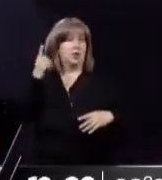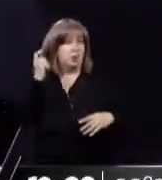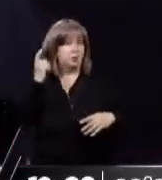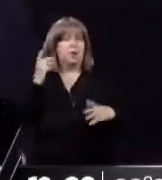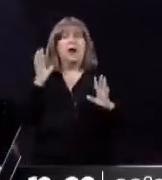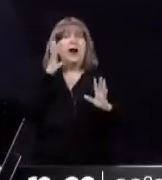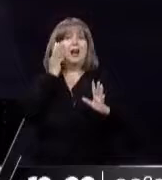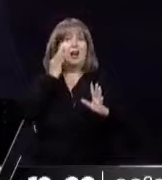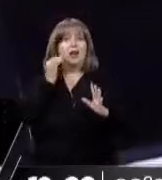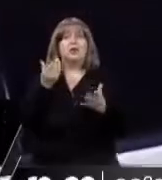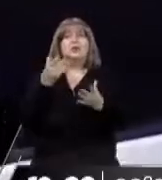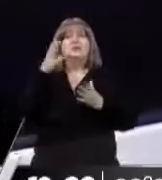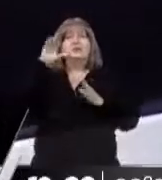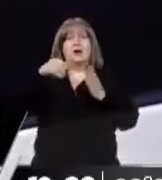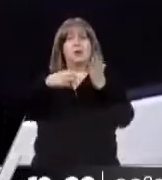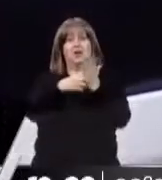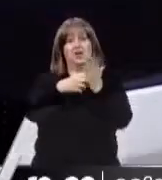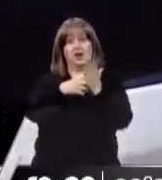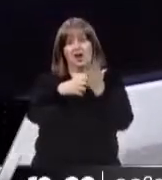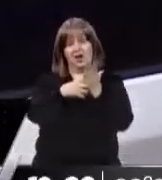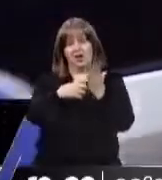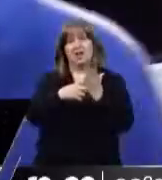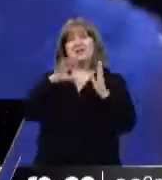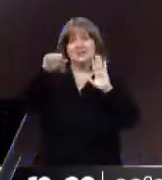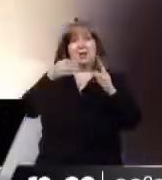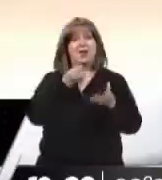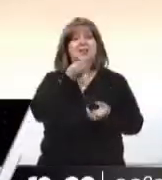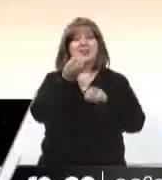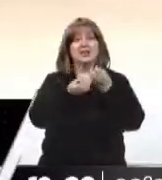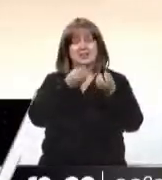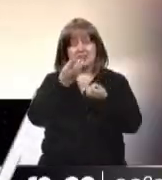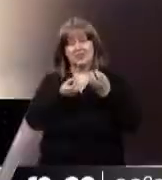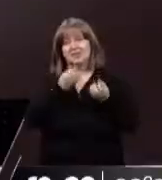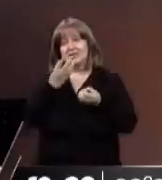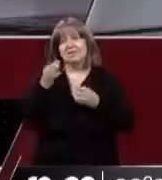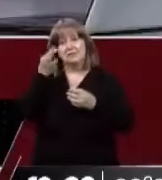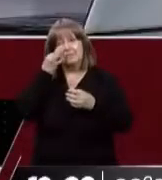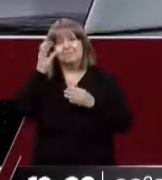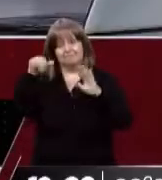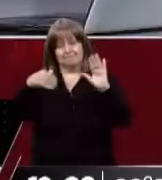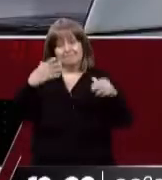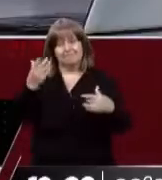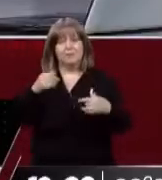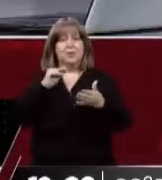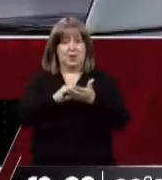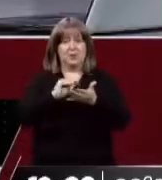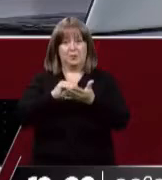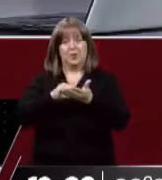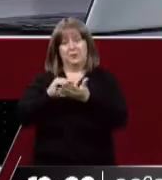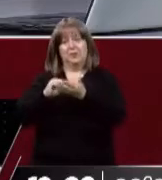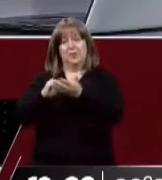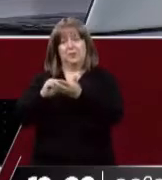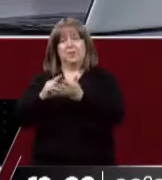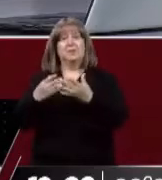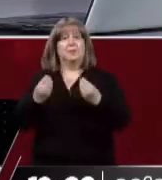pruebas esto le conviene a la fiscalía por un lado para poder establecer estos movimientos